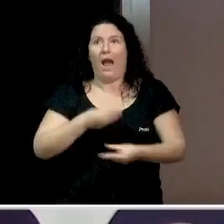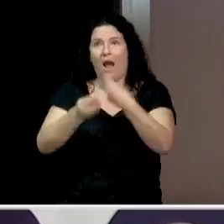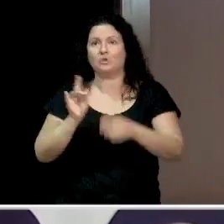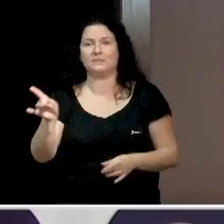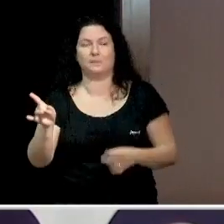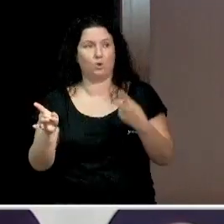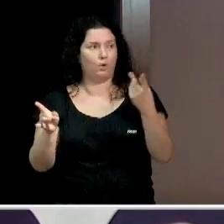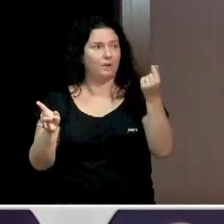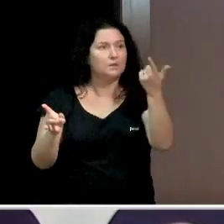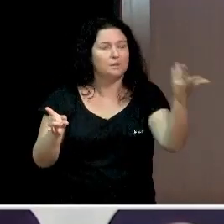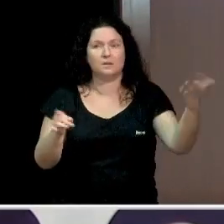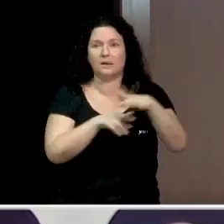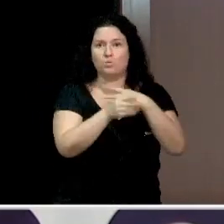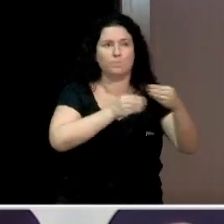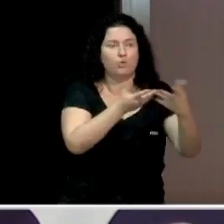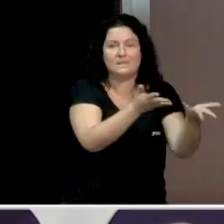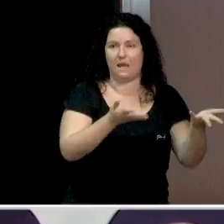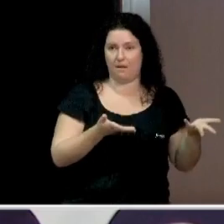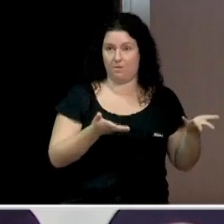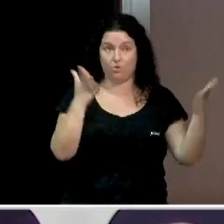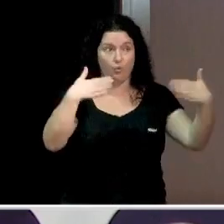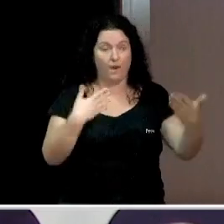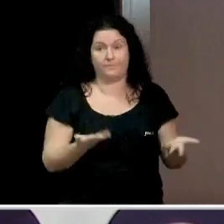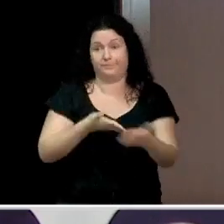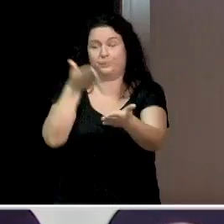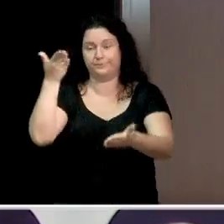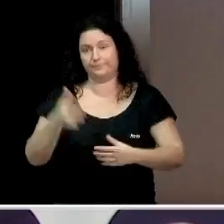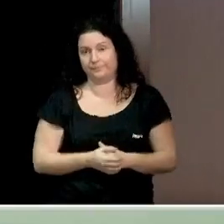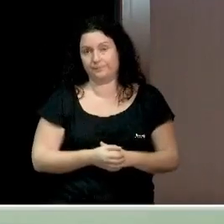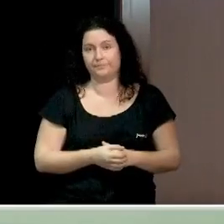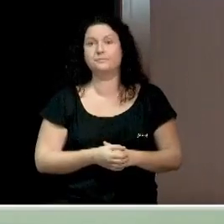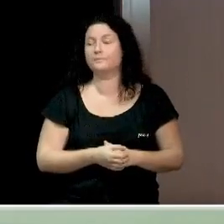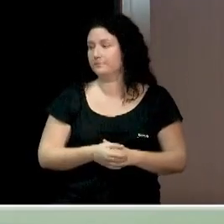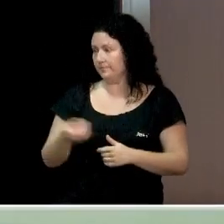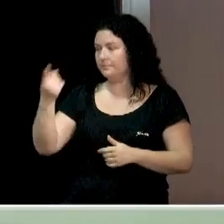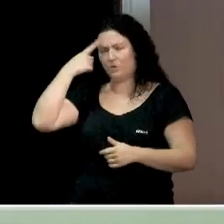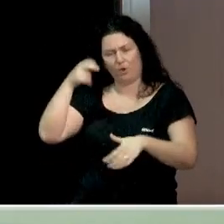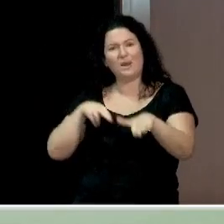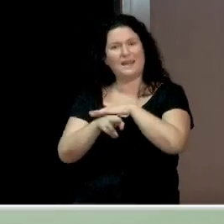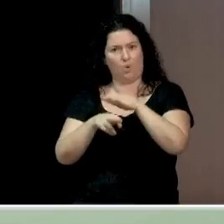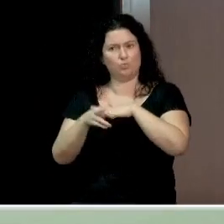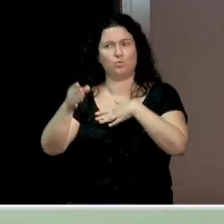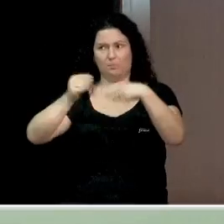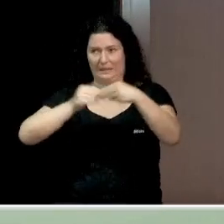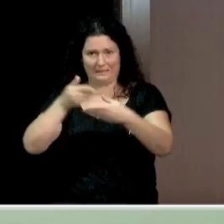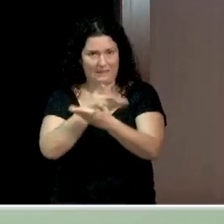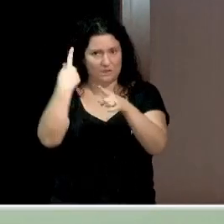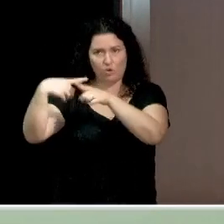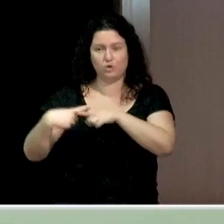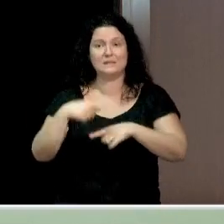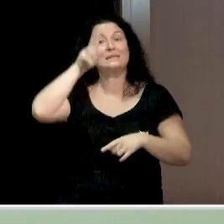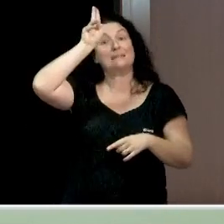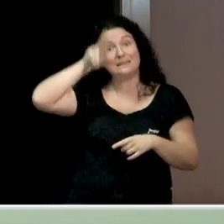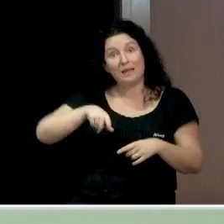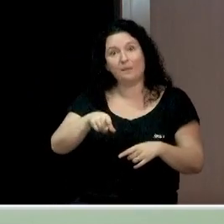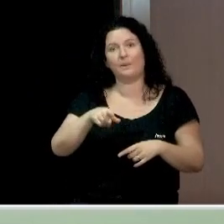recursos materiales que puedas tener disponibles a tu alcance. Sí, yo creo que los recursos materiales y luego a lo mejor deberíamos favorecer